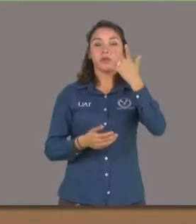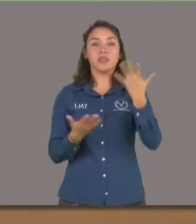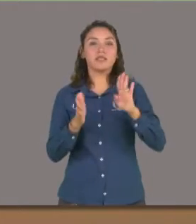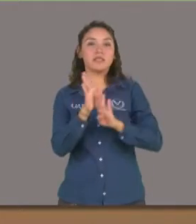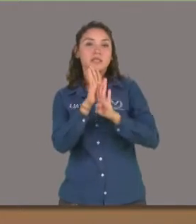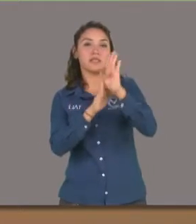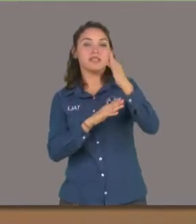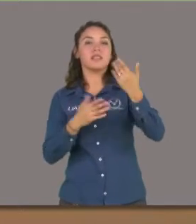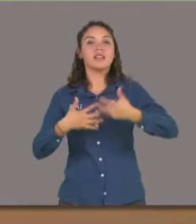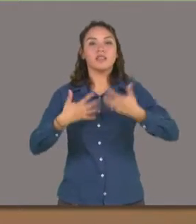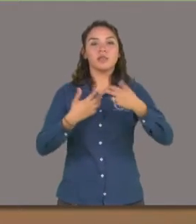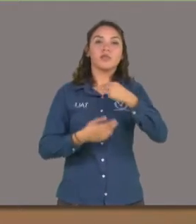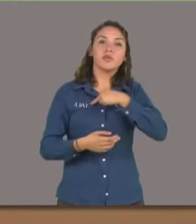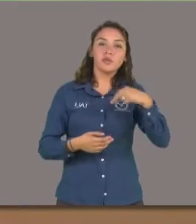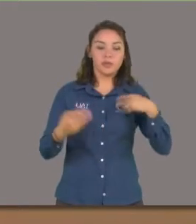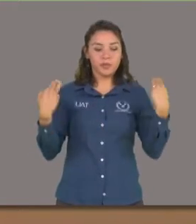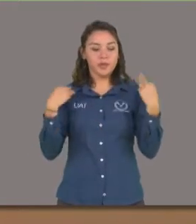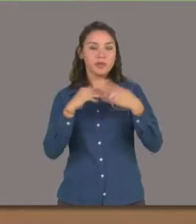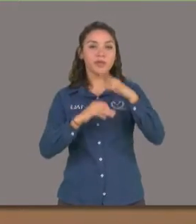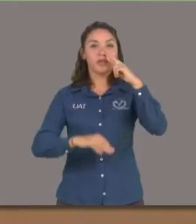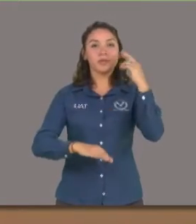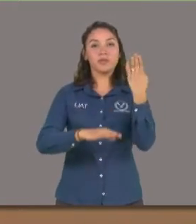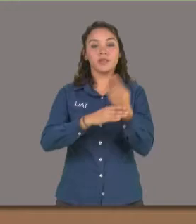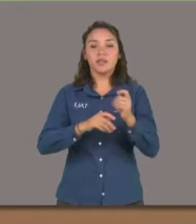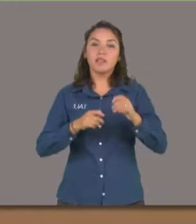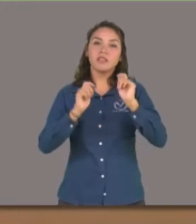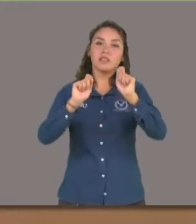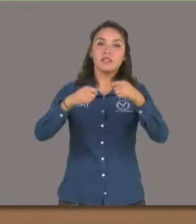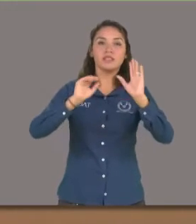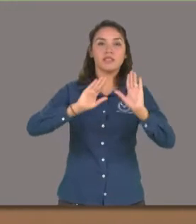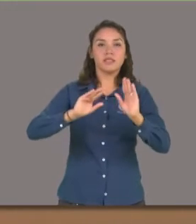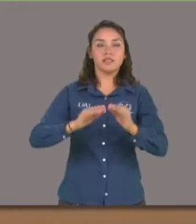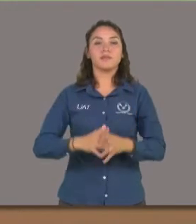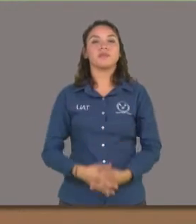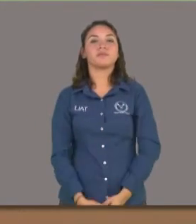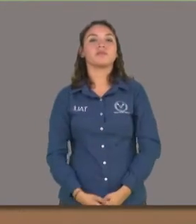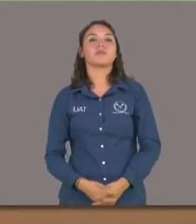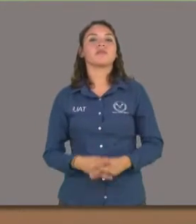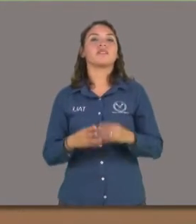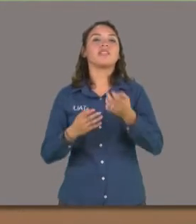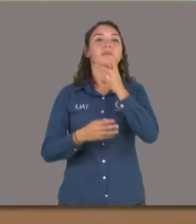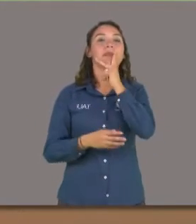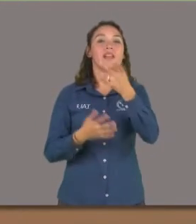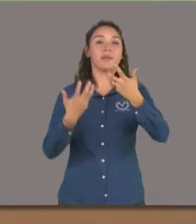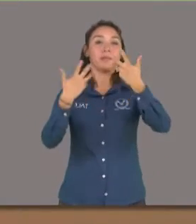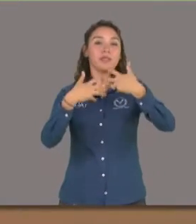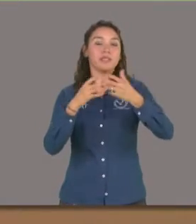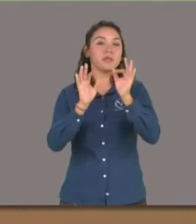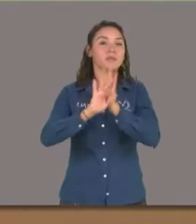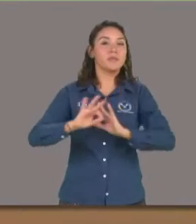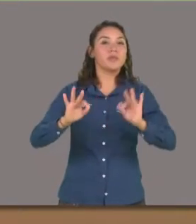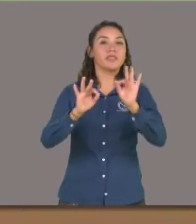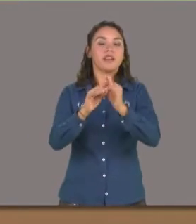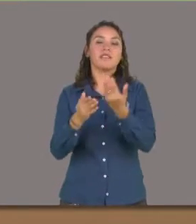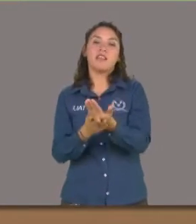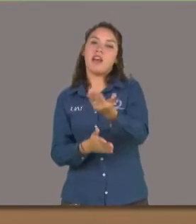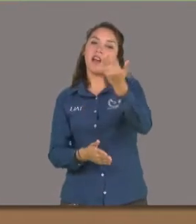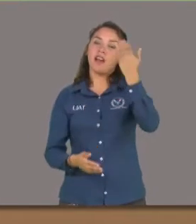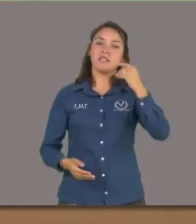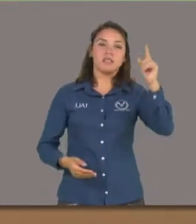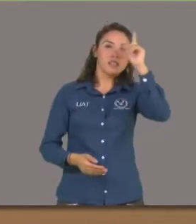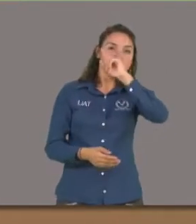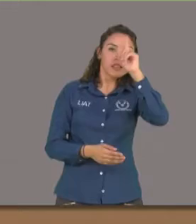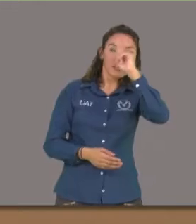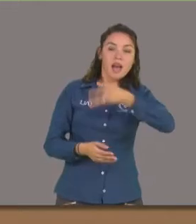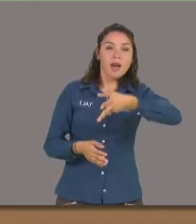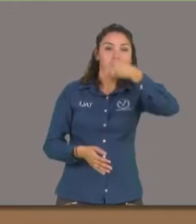herramientas a los jóvenes para que realmente ellos puedan convertirse en empresarios exitosos. Eso es lo que nosotros tenemos que